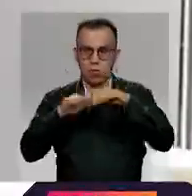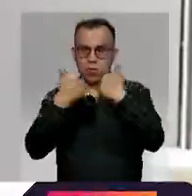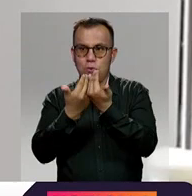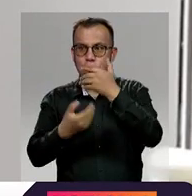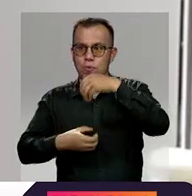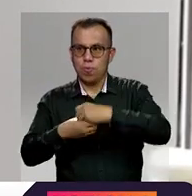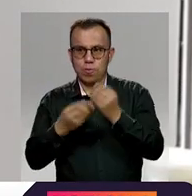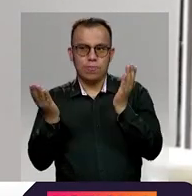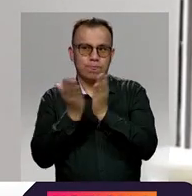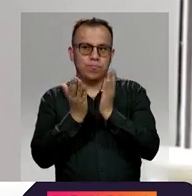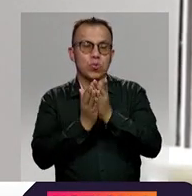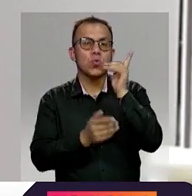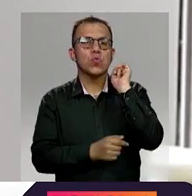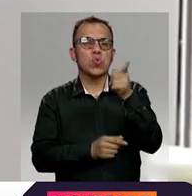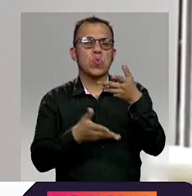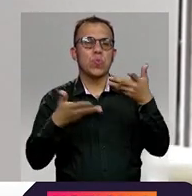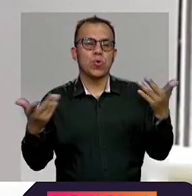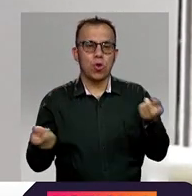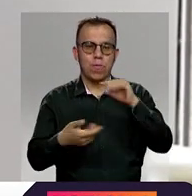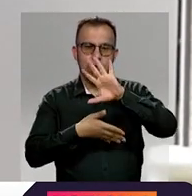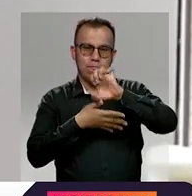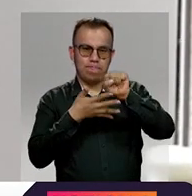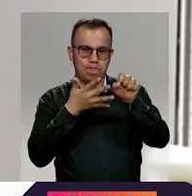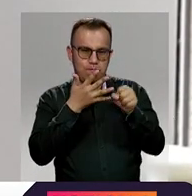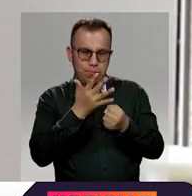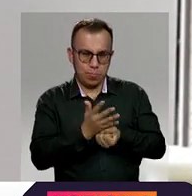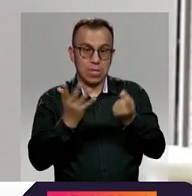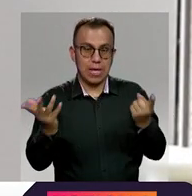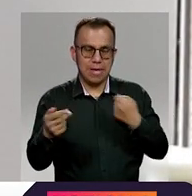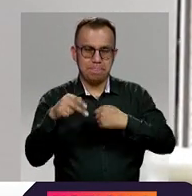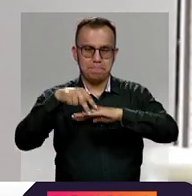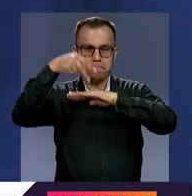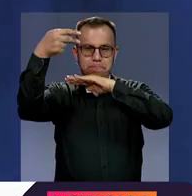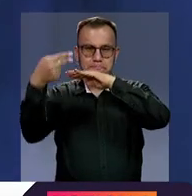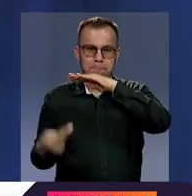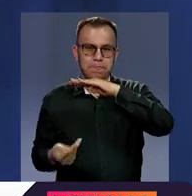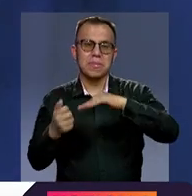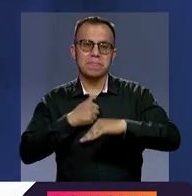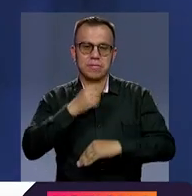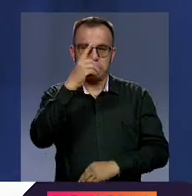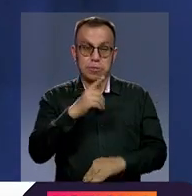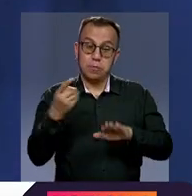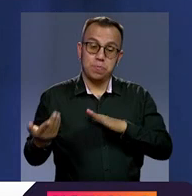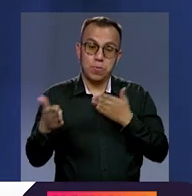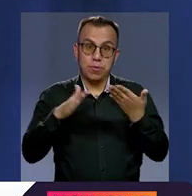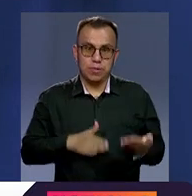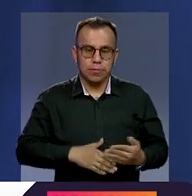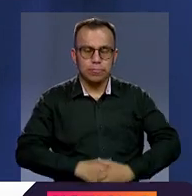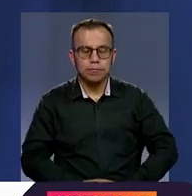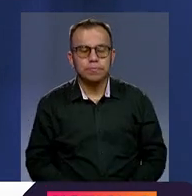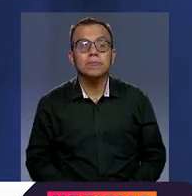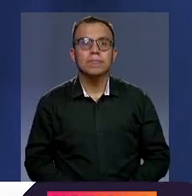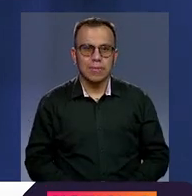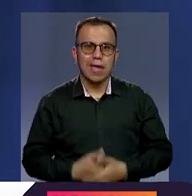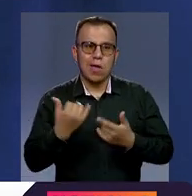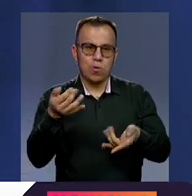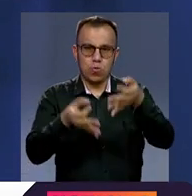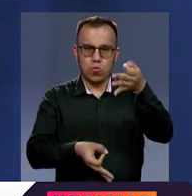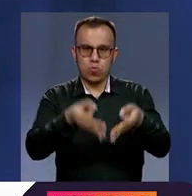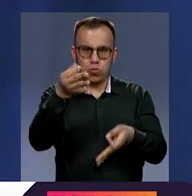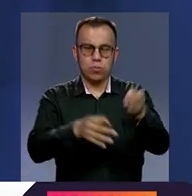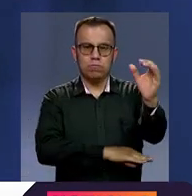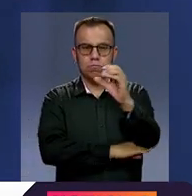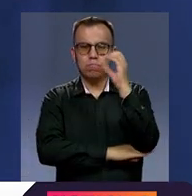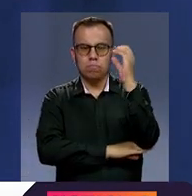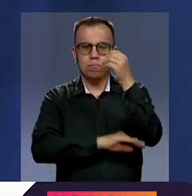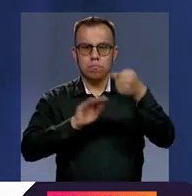donde estudiaba a causa de su orientación sexual que lo llevó al suicidio. Esta es una muestra clara de que la justicia